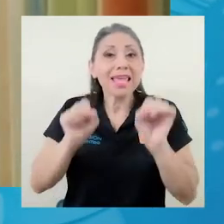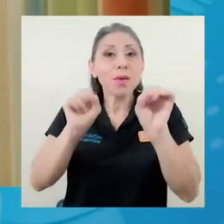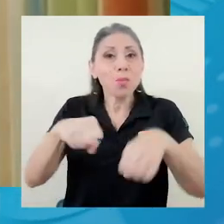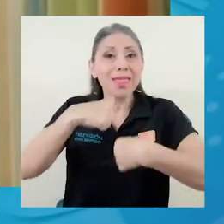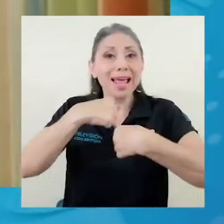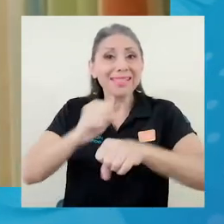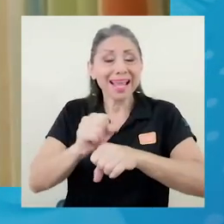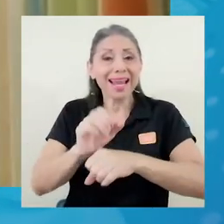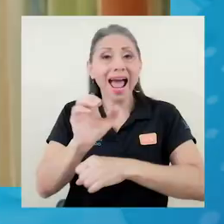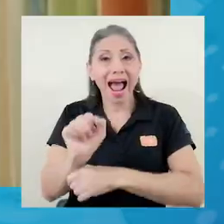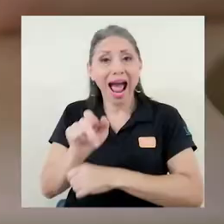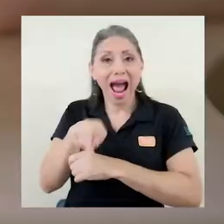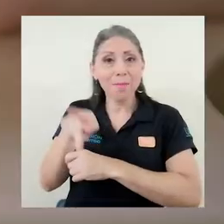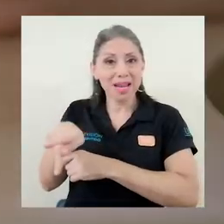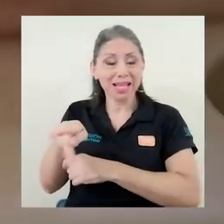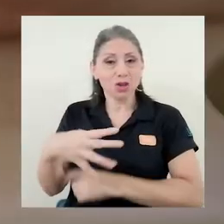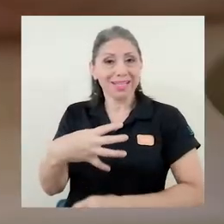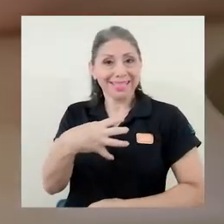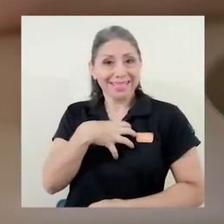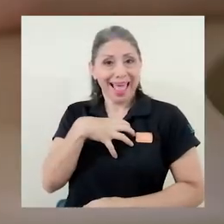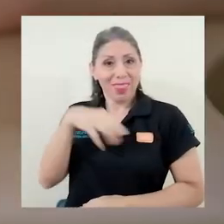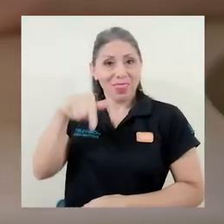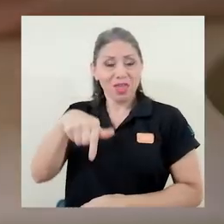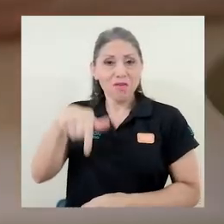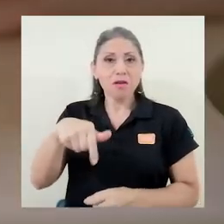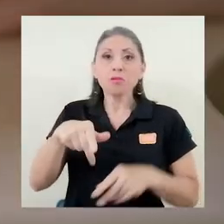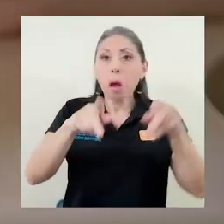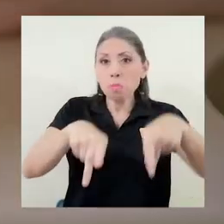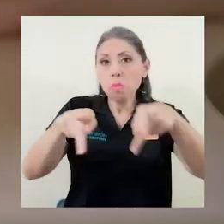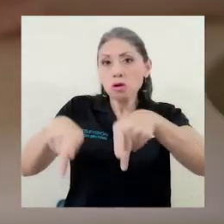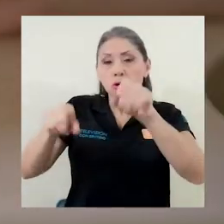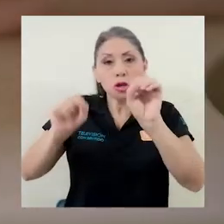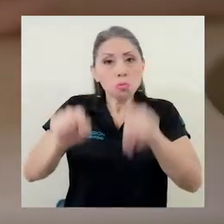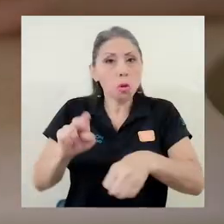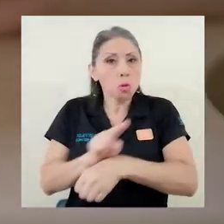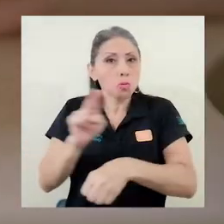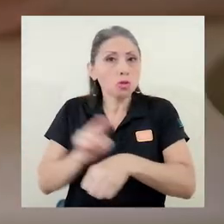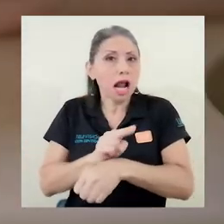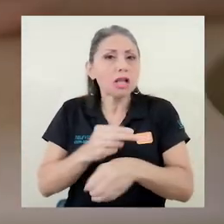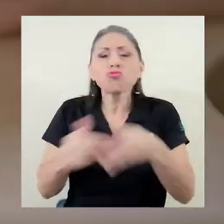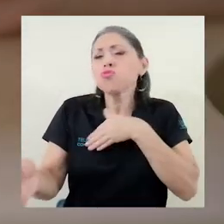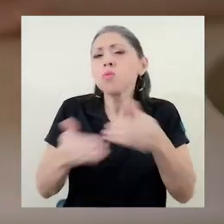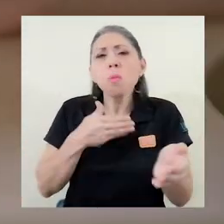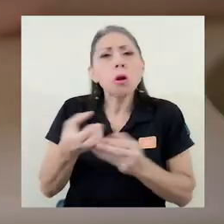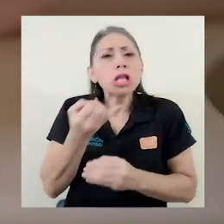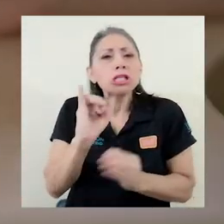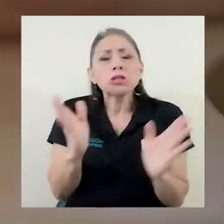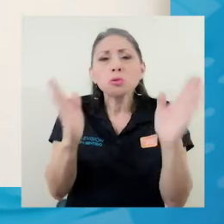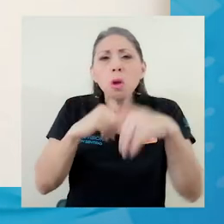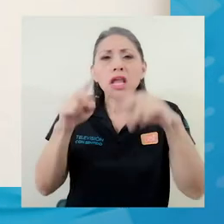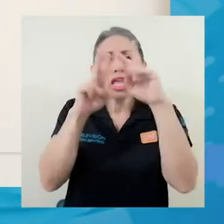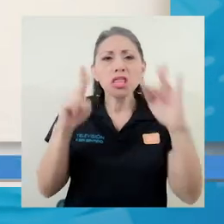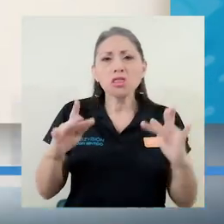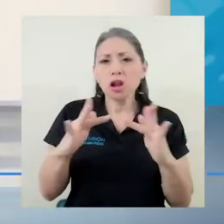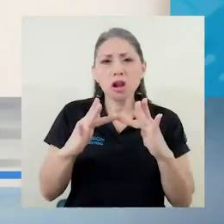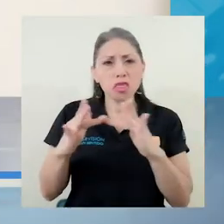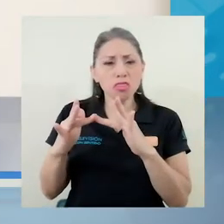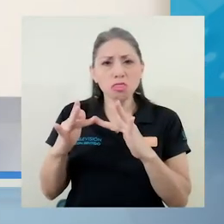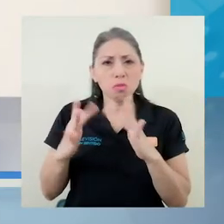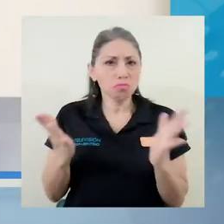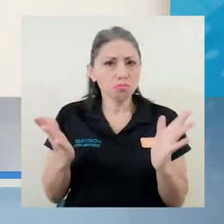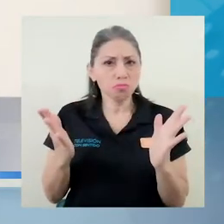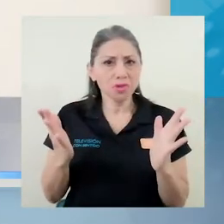nativas y que las personas pudieran usarlas también cuando no hay internet. Y decidimos